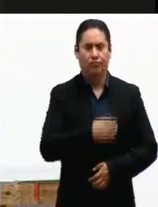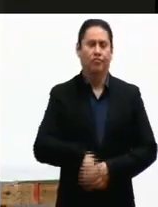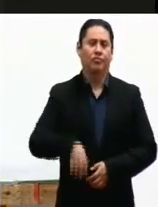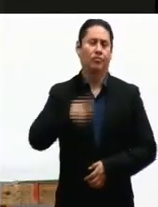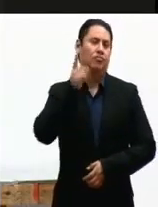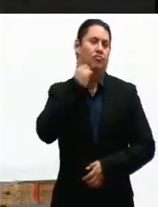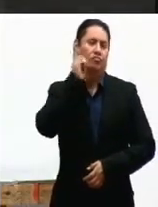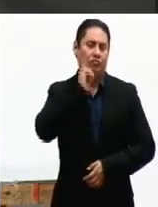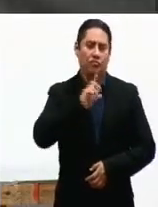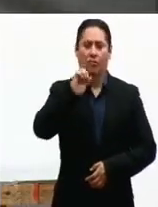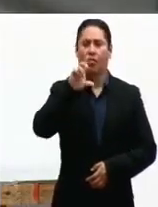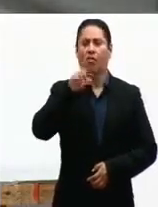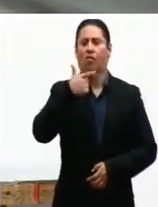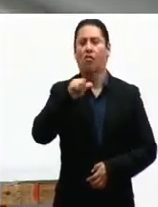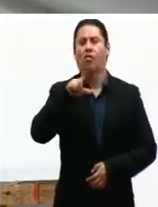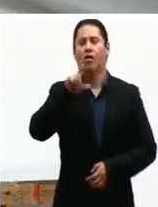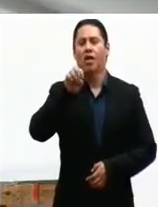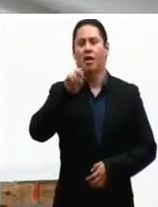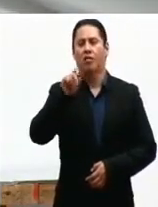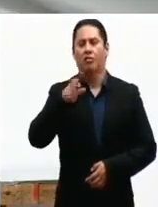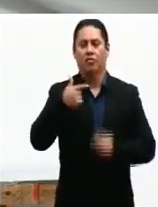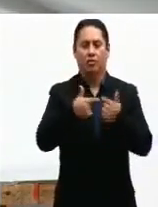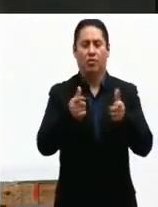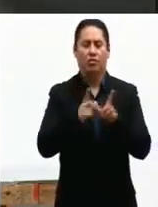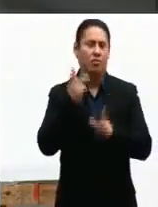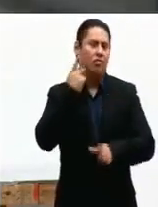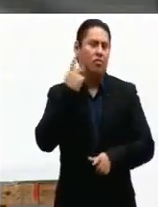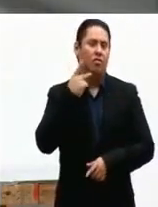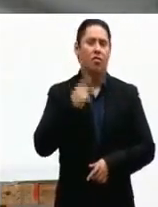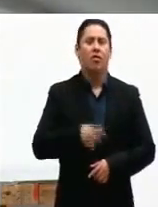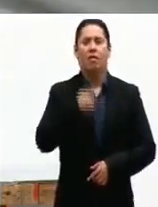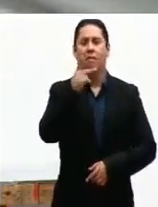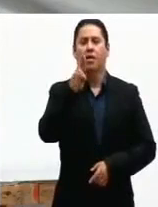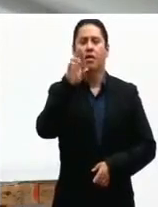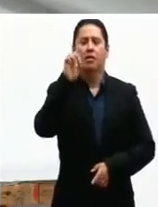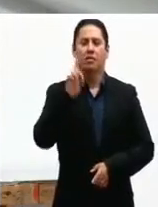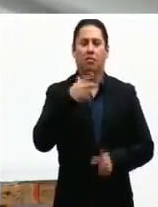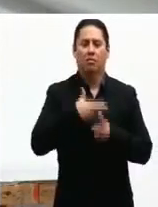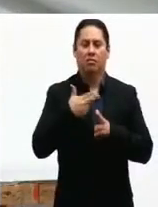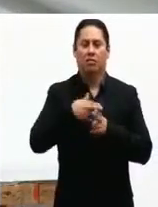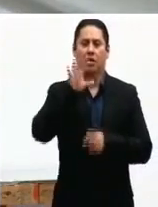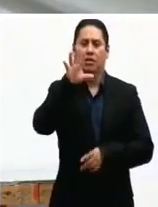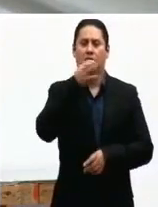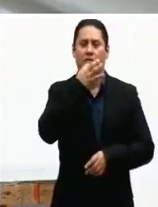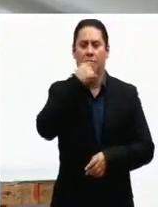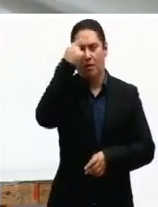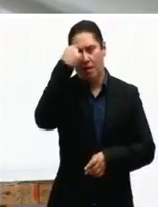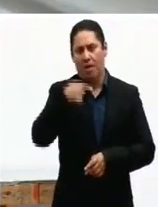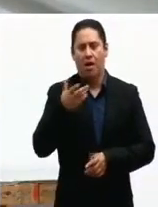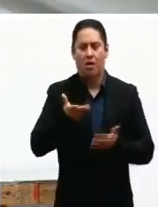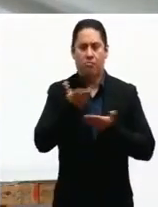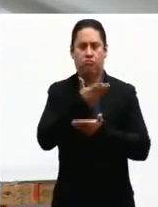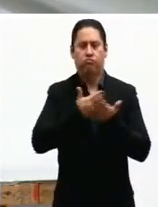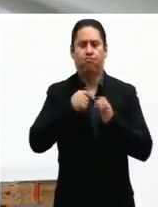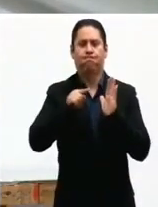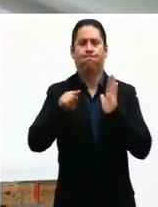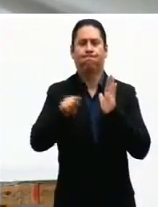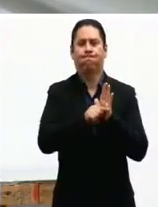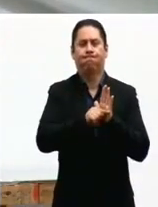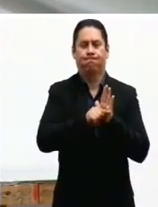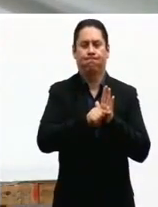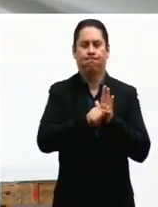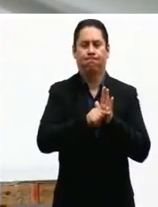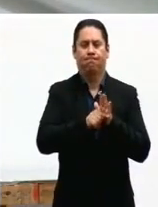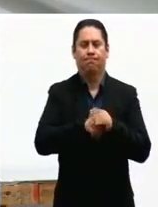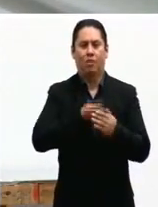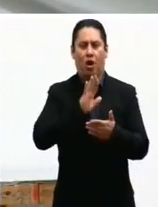Olga Luz Espinosa Morales, del Partido de la Revolución Democrática, hasta por 5 minutos para argumentar en